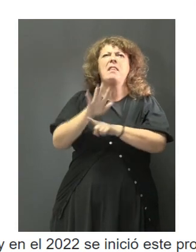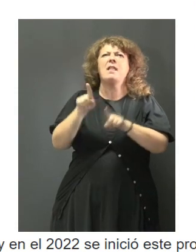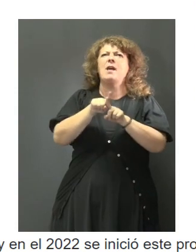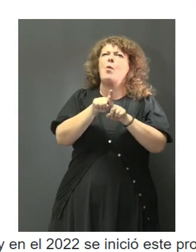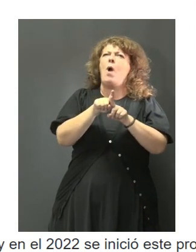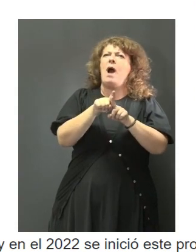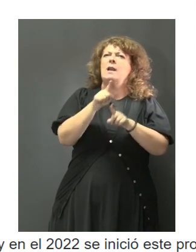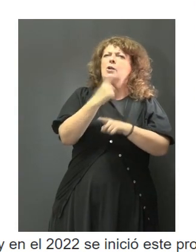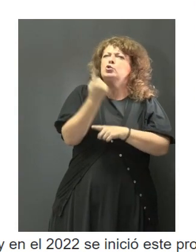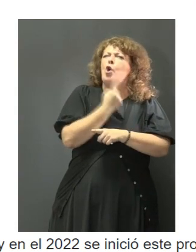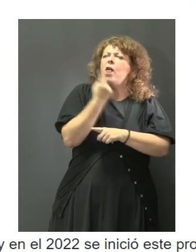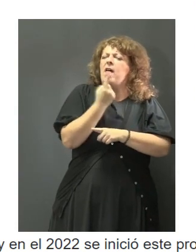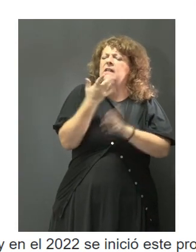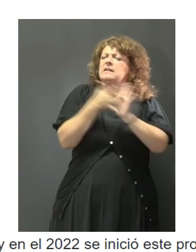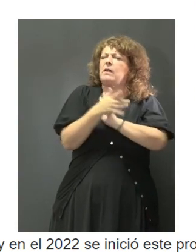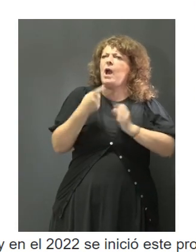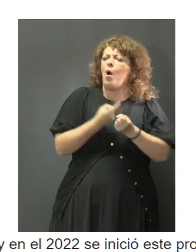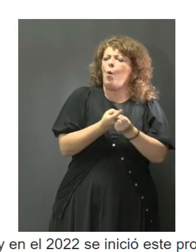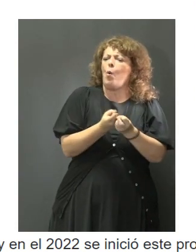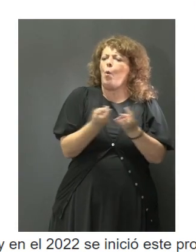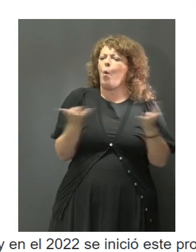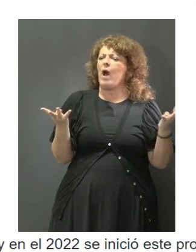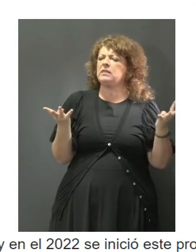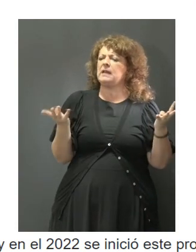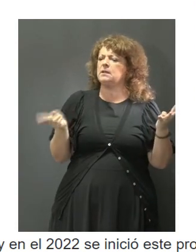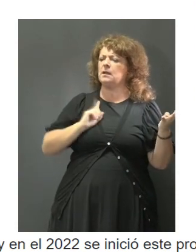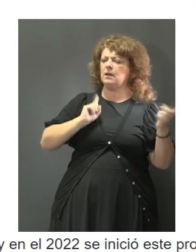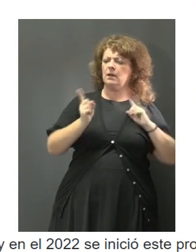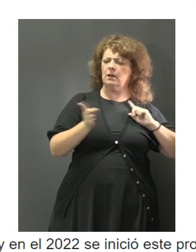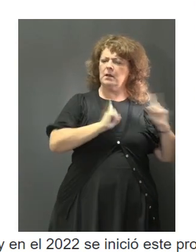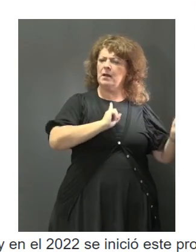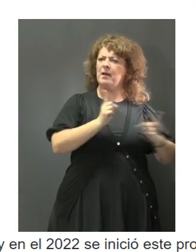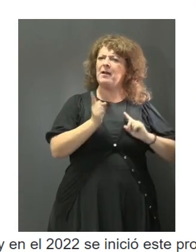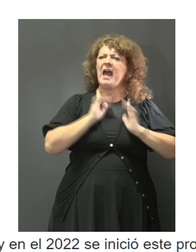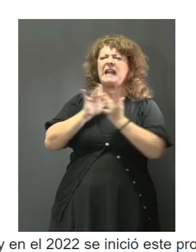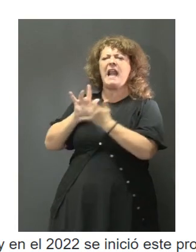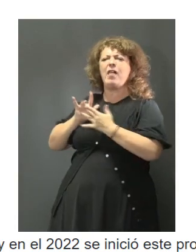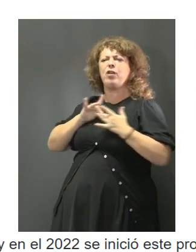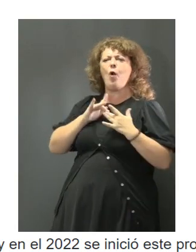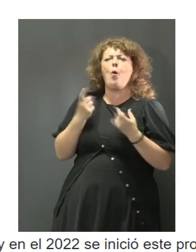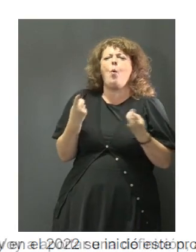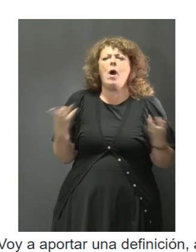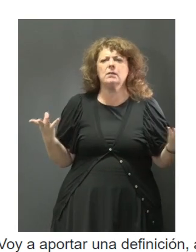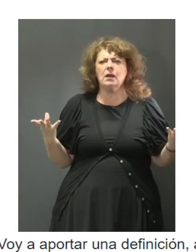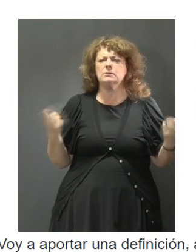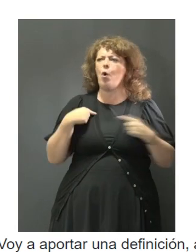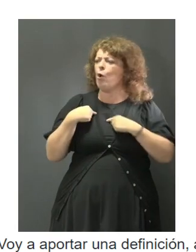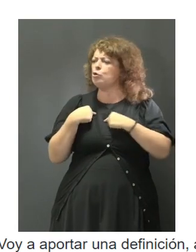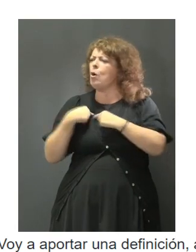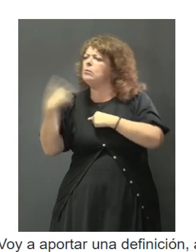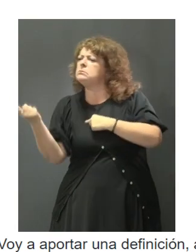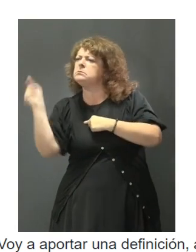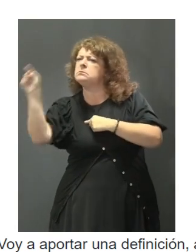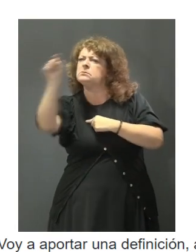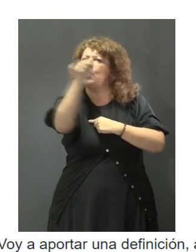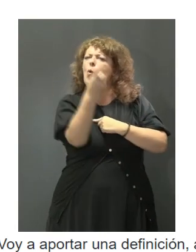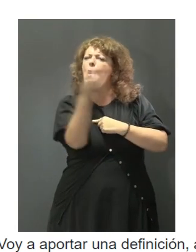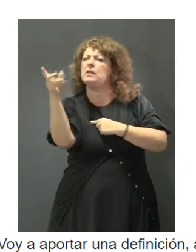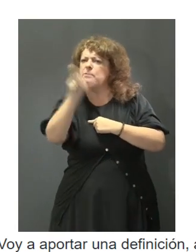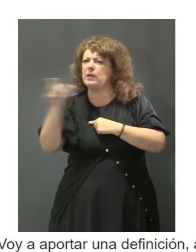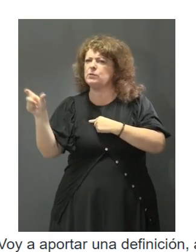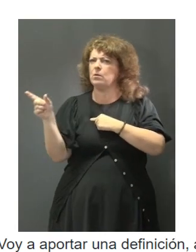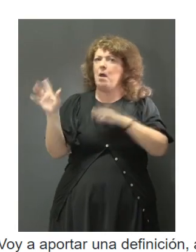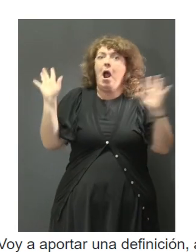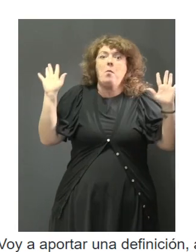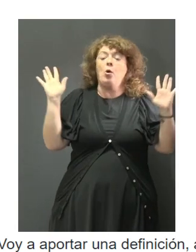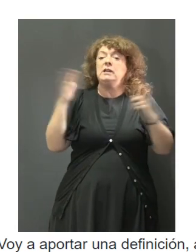tanto de cuántas personas se relacionan con cada uno de nosotros o con cuántos nos relacionamos. Puede que no